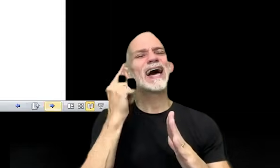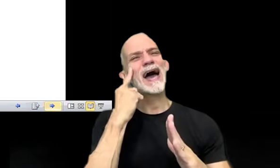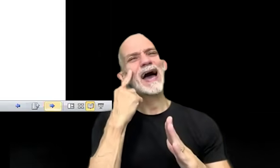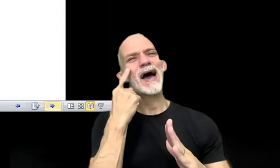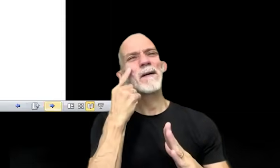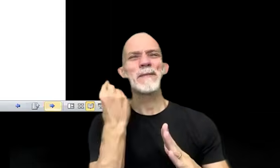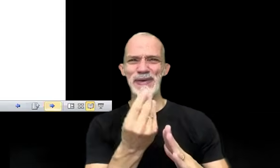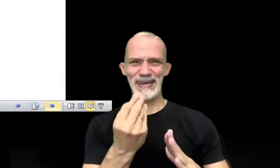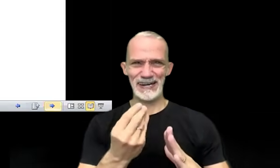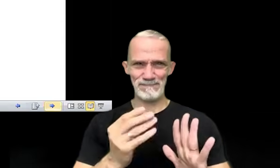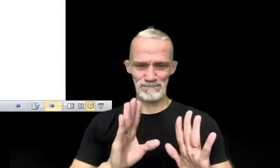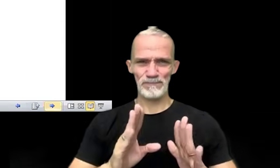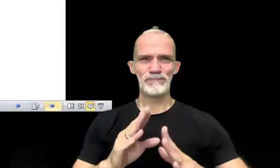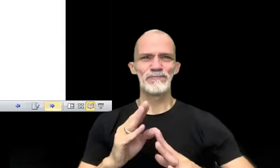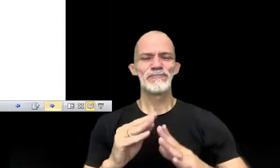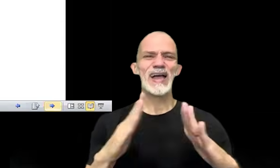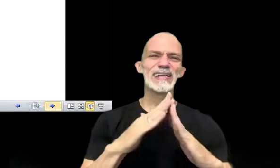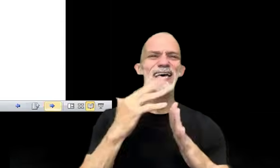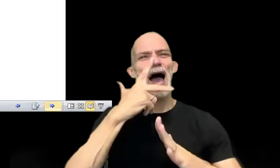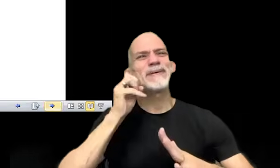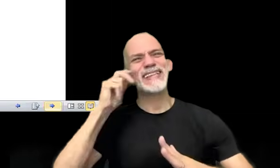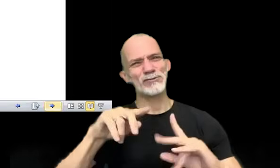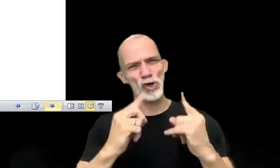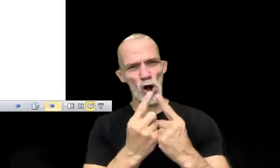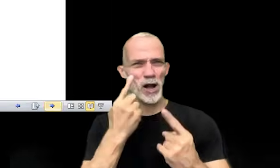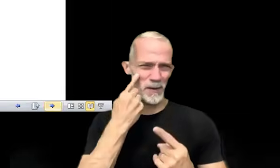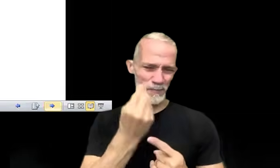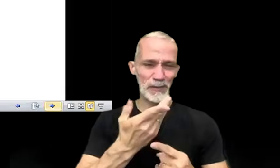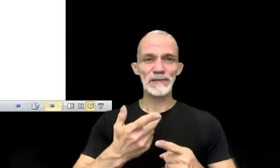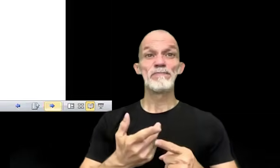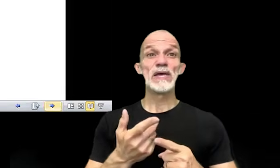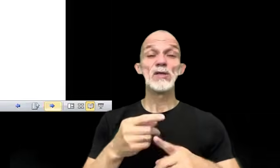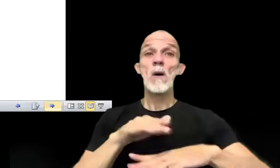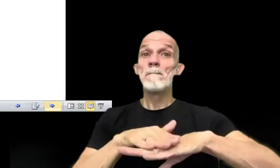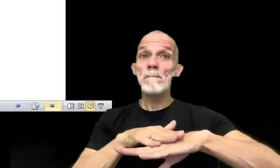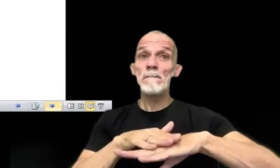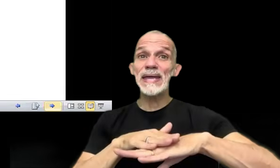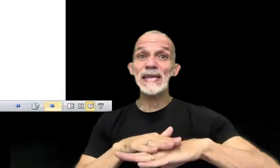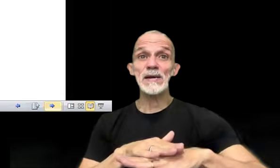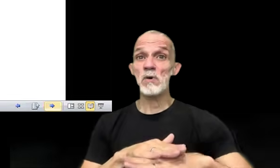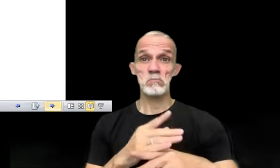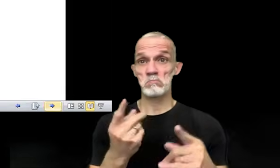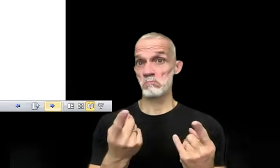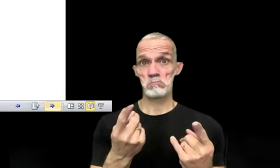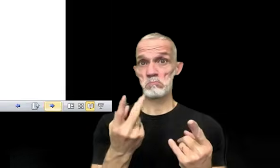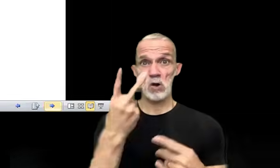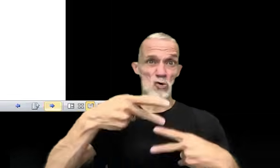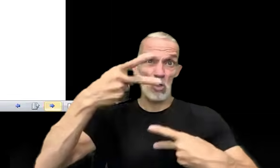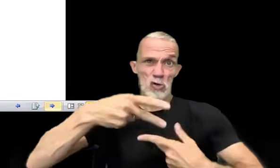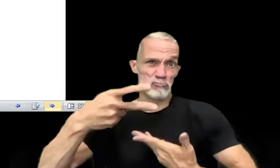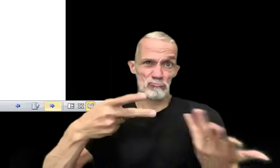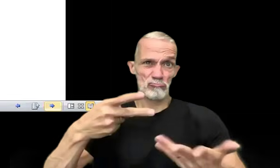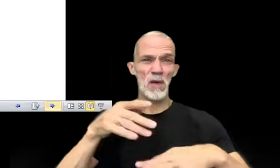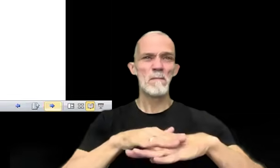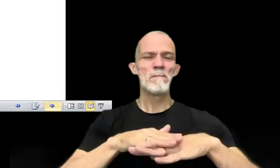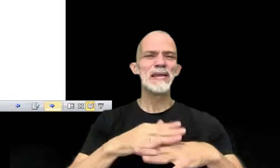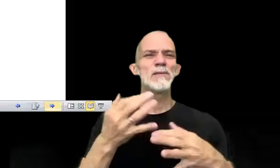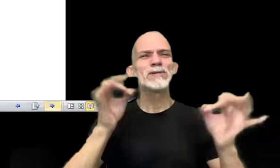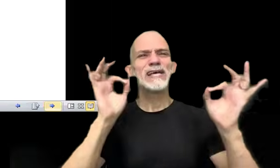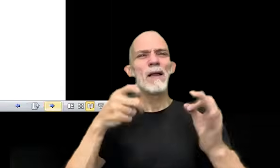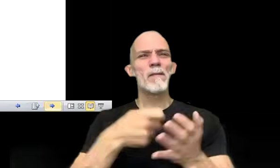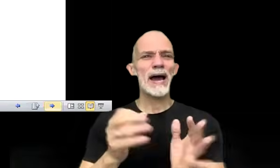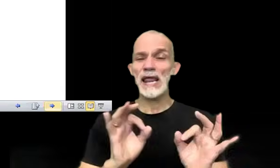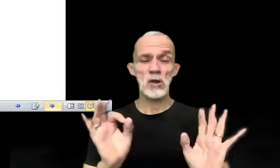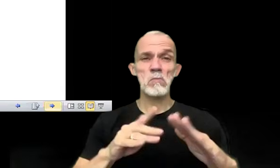habitación. En todos los casos, sí, son mínimos no imponibles y funcionan como tales. No tiene mínimo